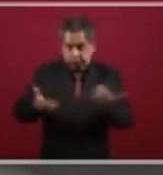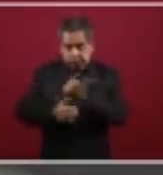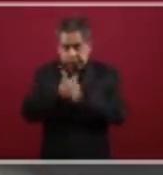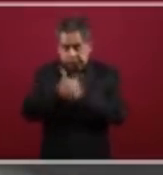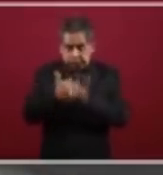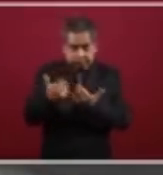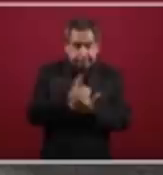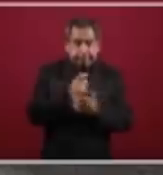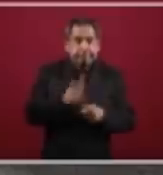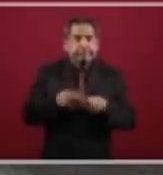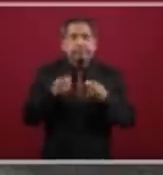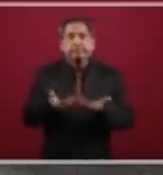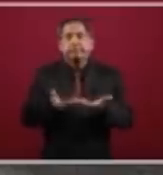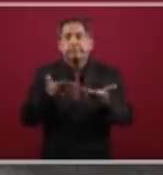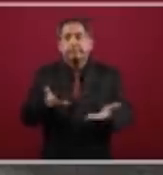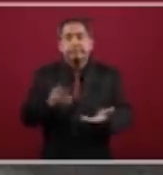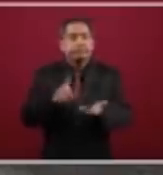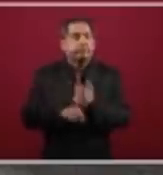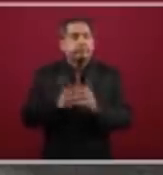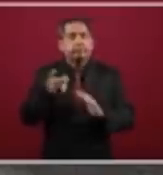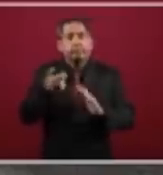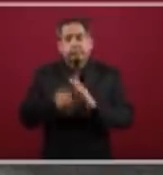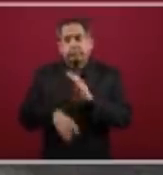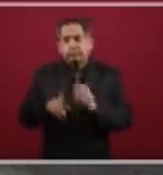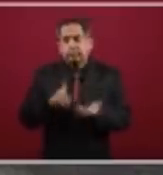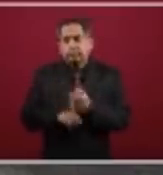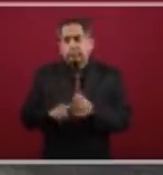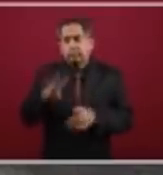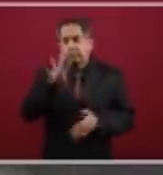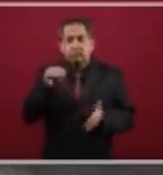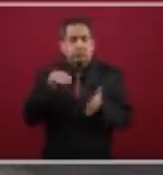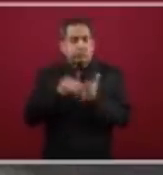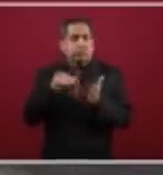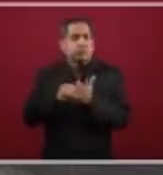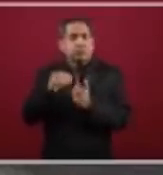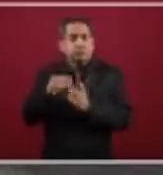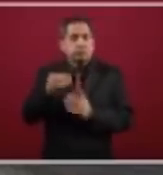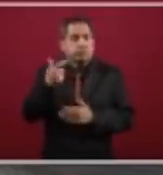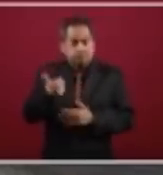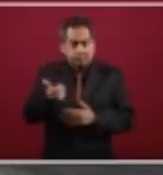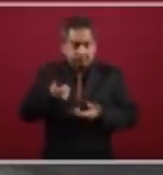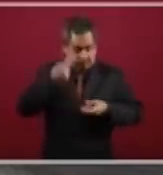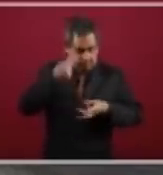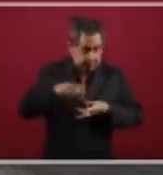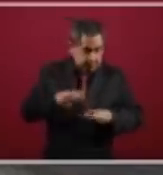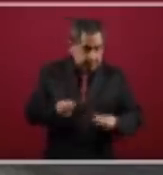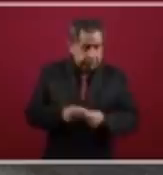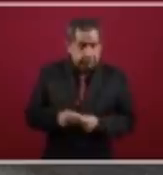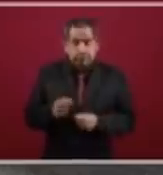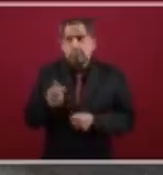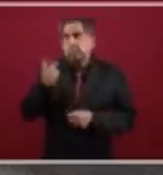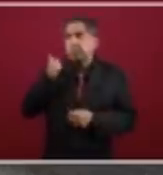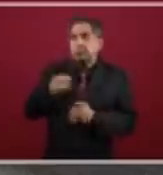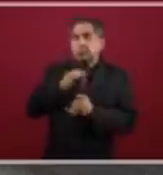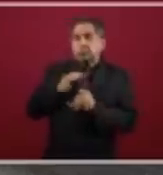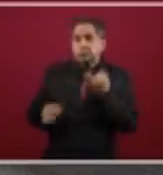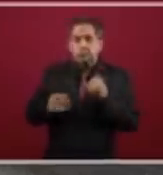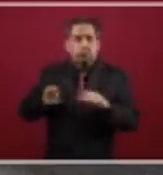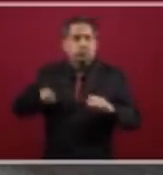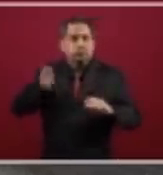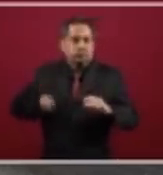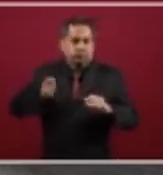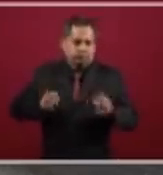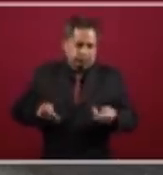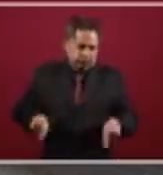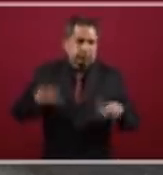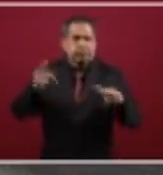habían ofrecido como mínimo costo alrededor de 4 mil millones de pesos. Y en la última subasta